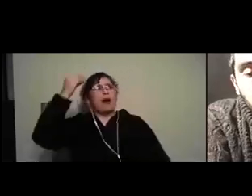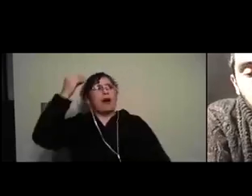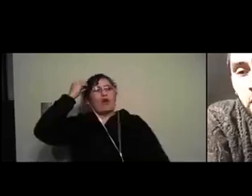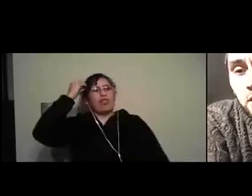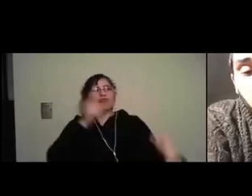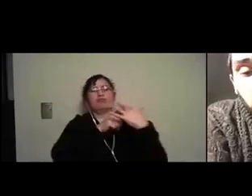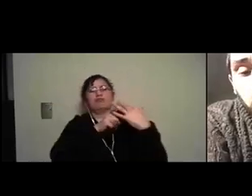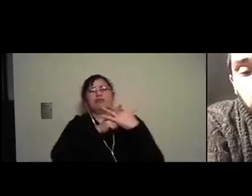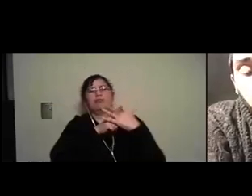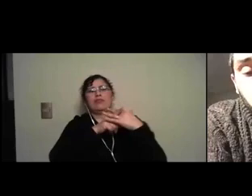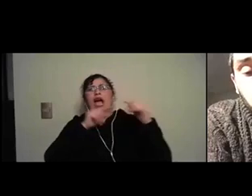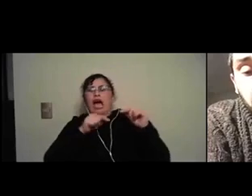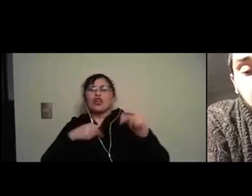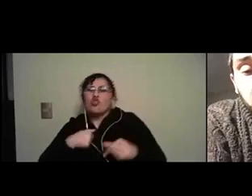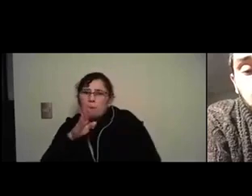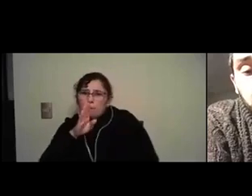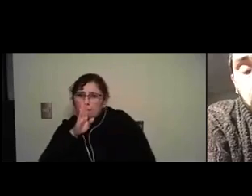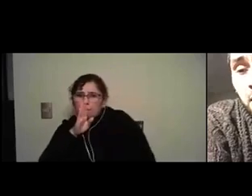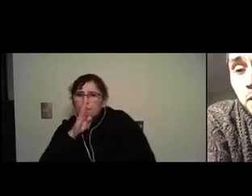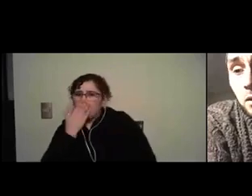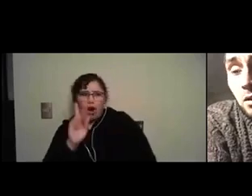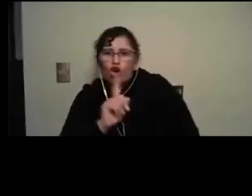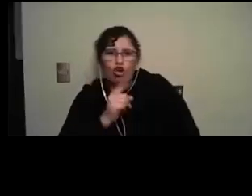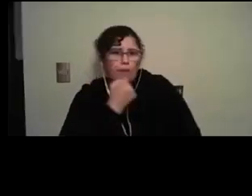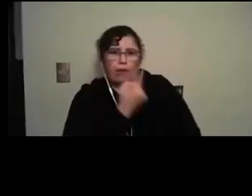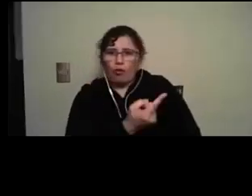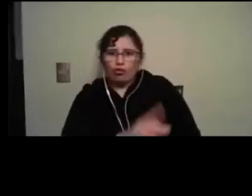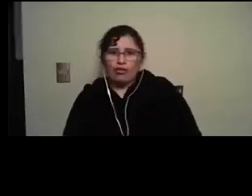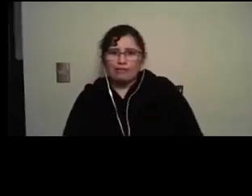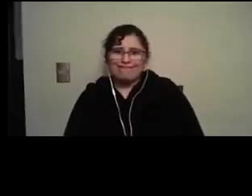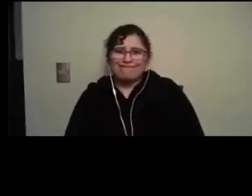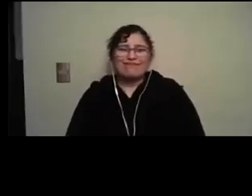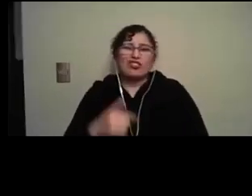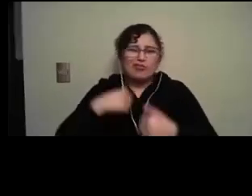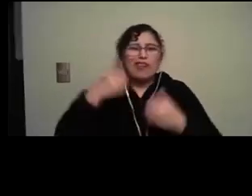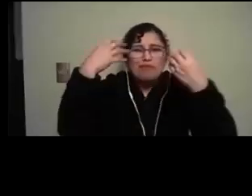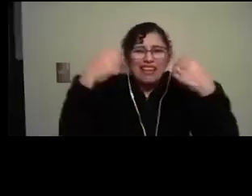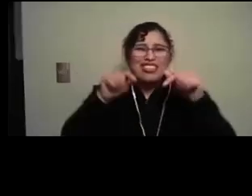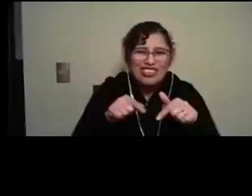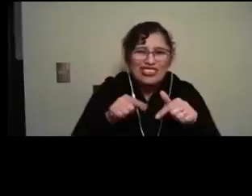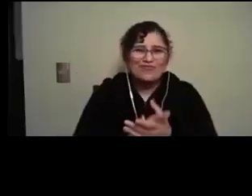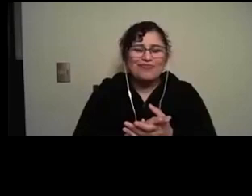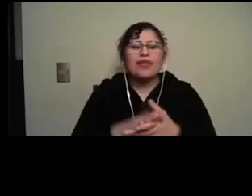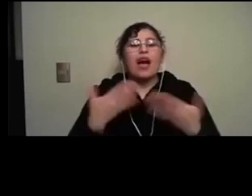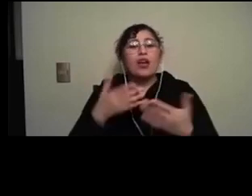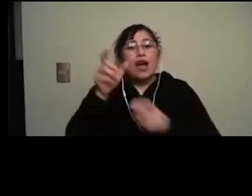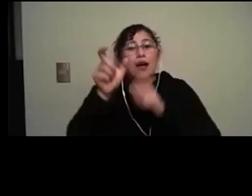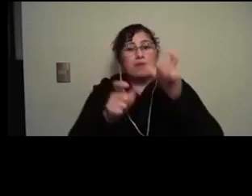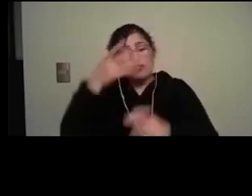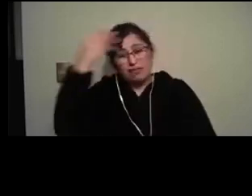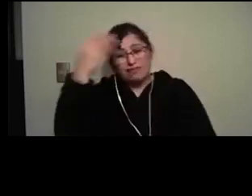hay que ser súper cuidadoso y lo otro que hay que tener presente es que las personas con Alzheimer son personas que tienen el